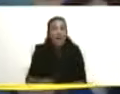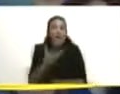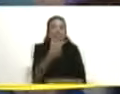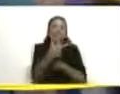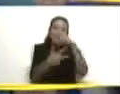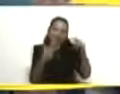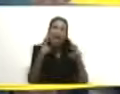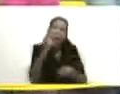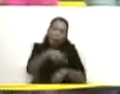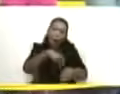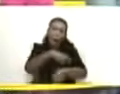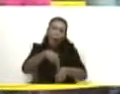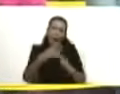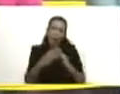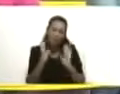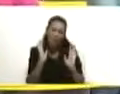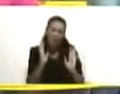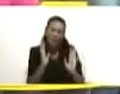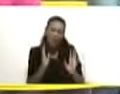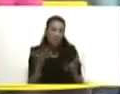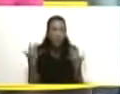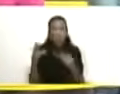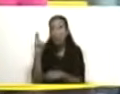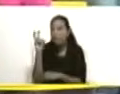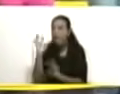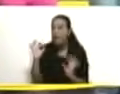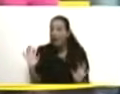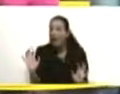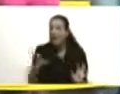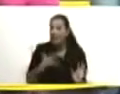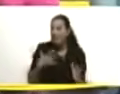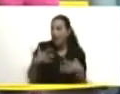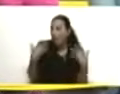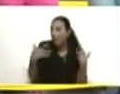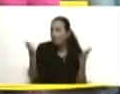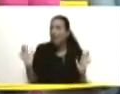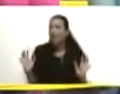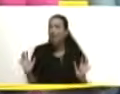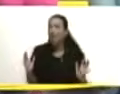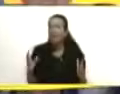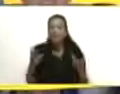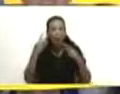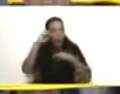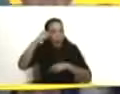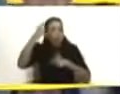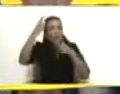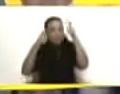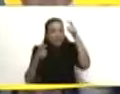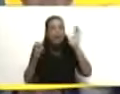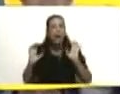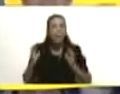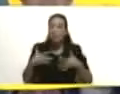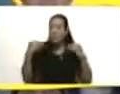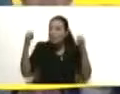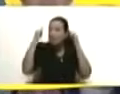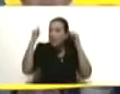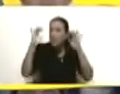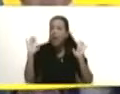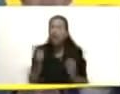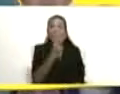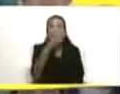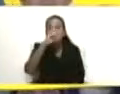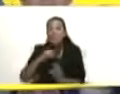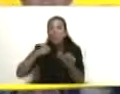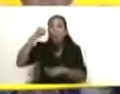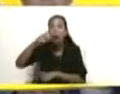3 horas, pues. ¿Verdad? Y como es viernes, y estamos contentos, y estamos recordando a Chávez, y estamos celebrando